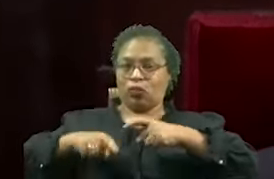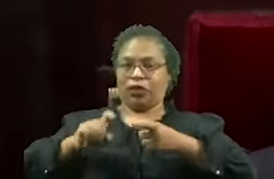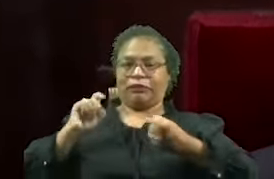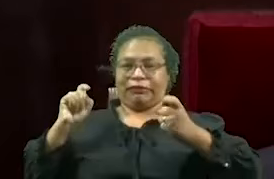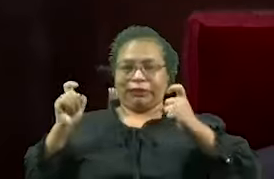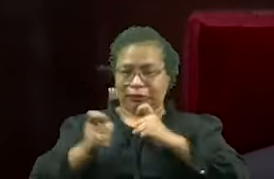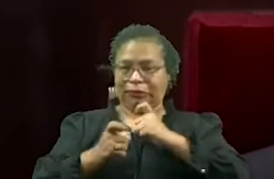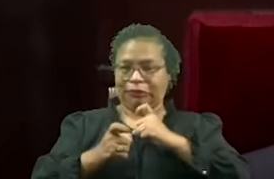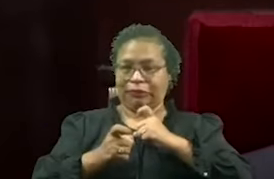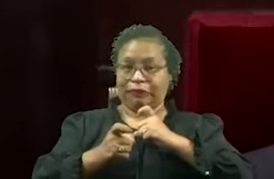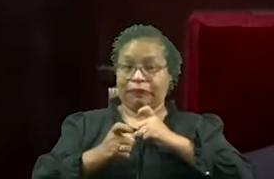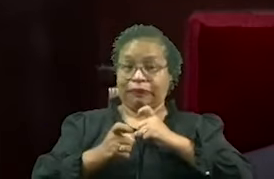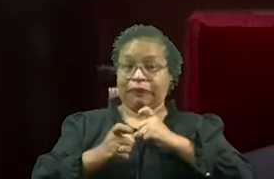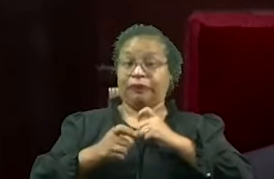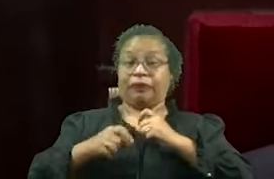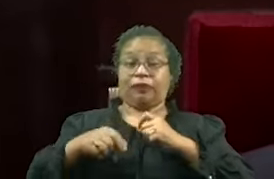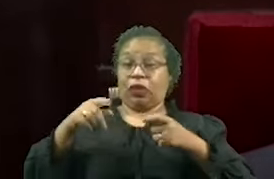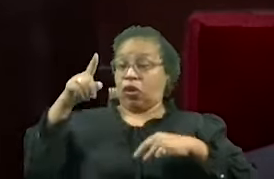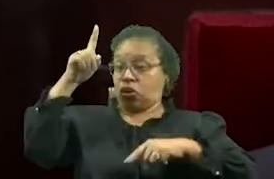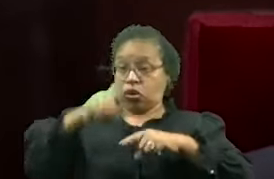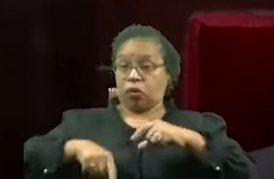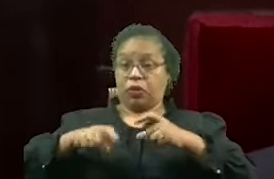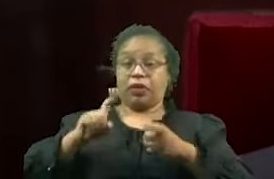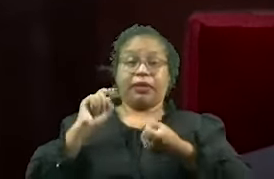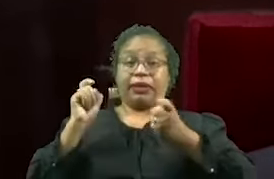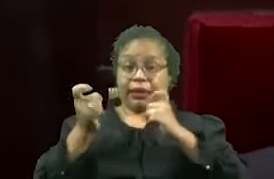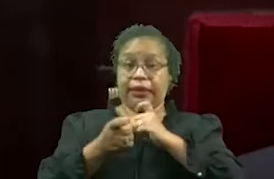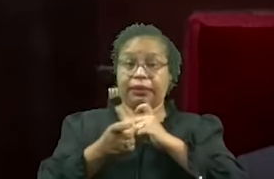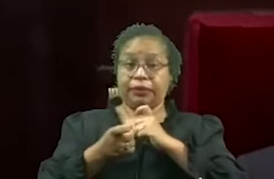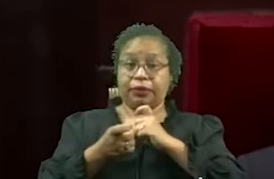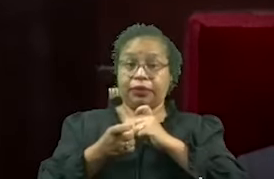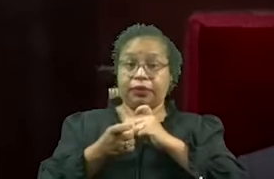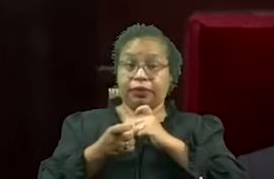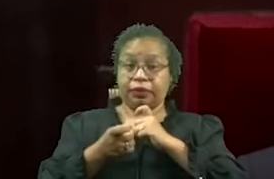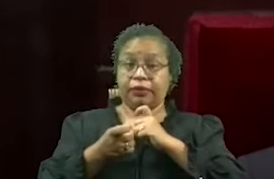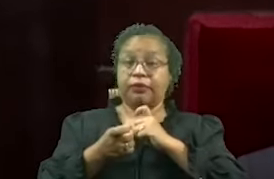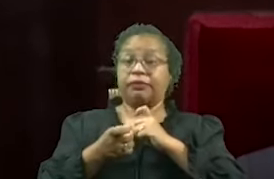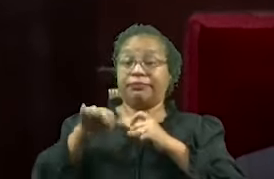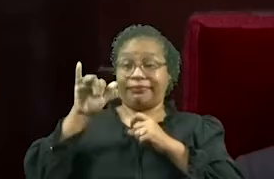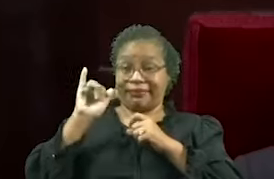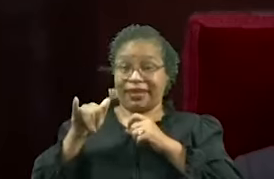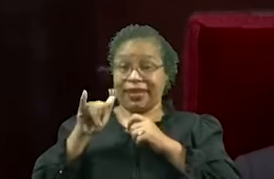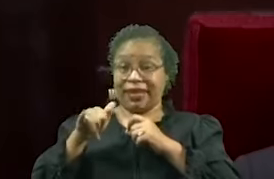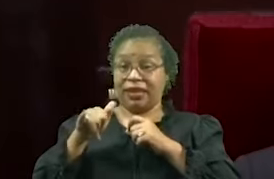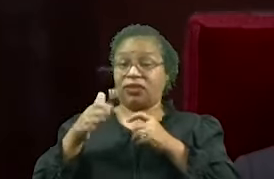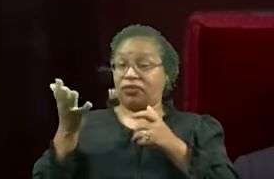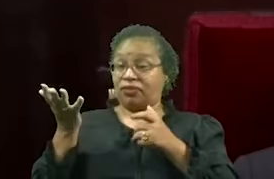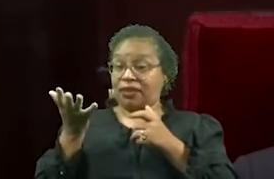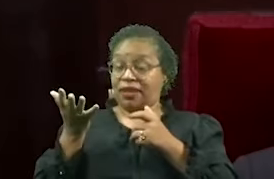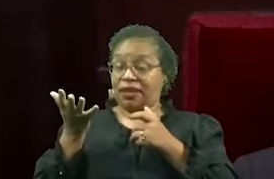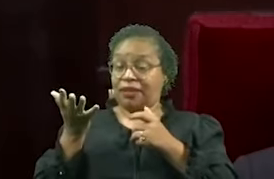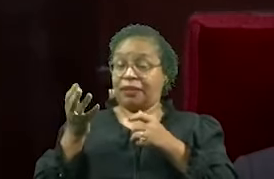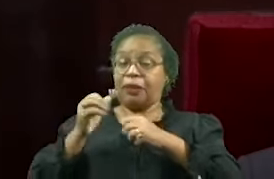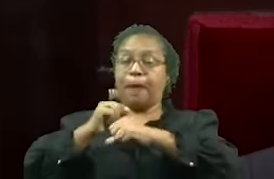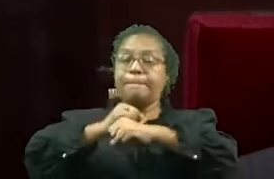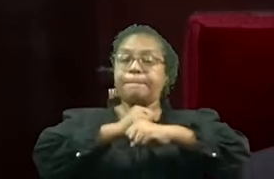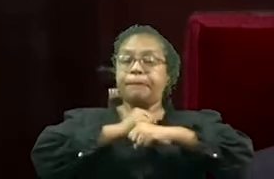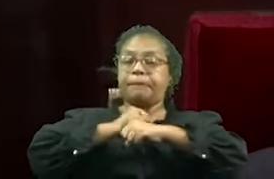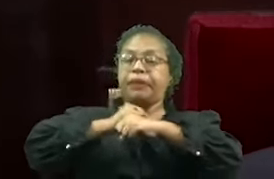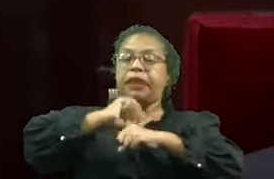puede modificar no se puede modificar esta cláusula está destinada a proteger la forma de